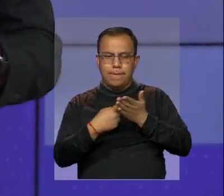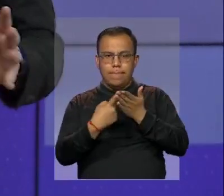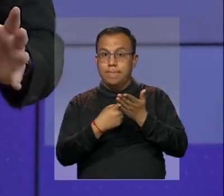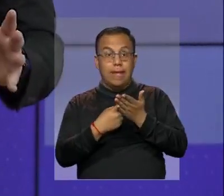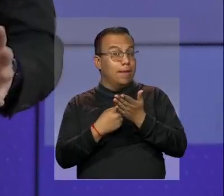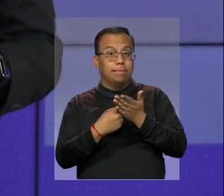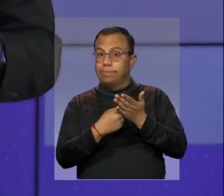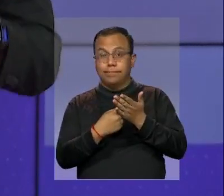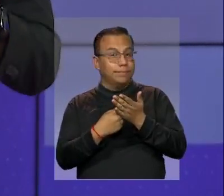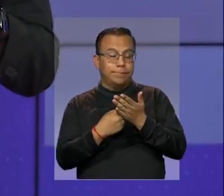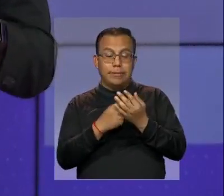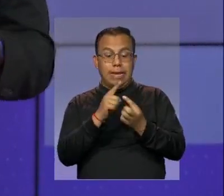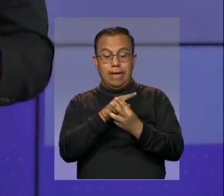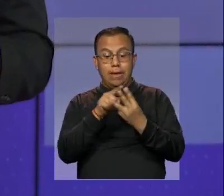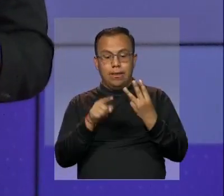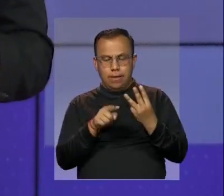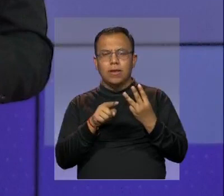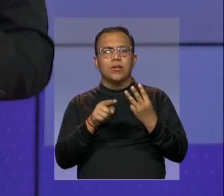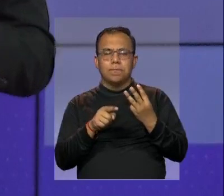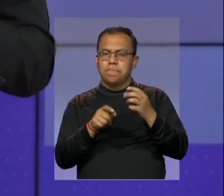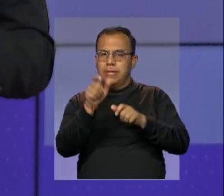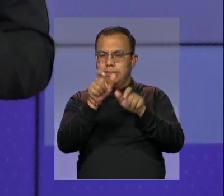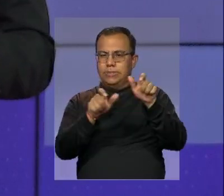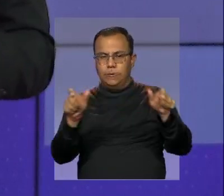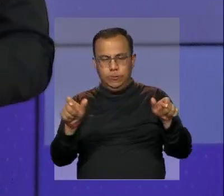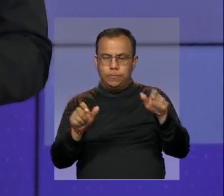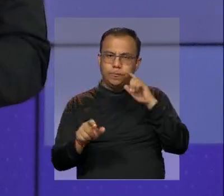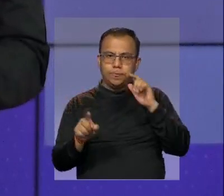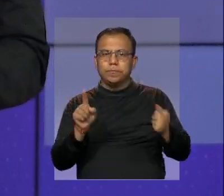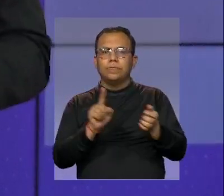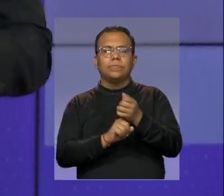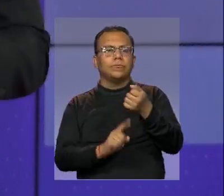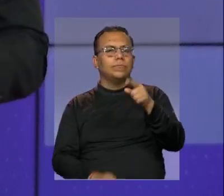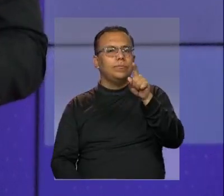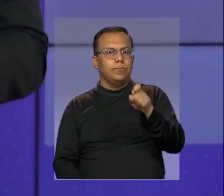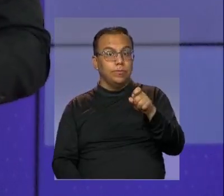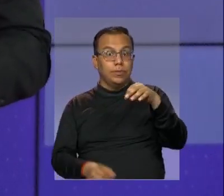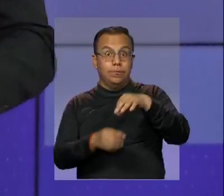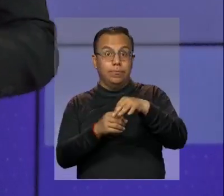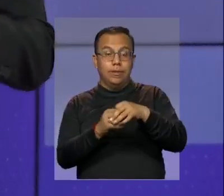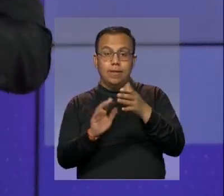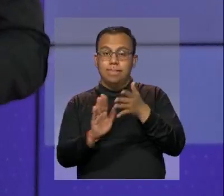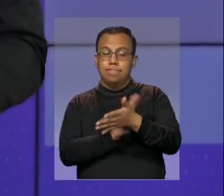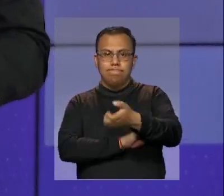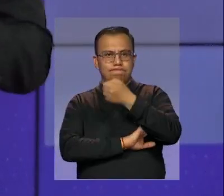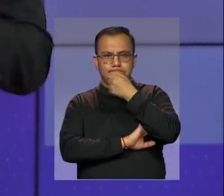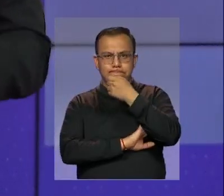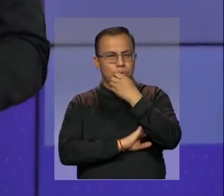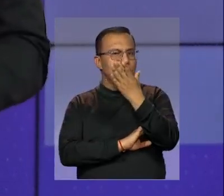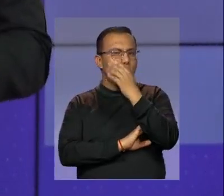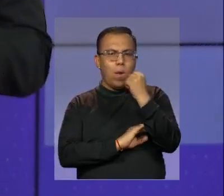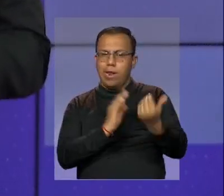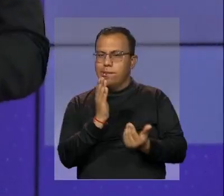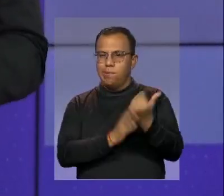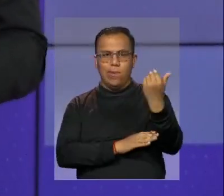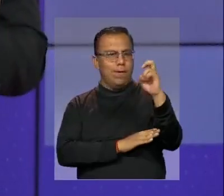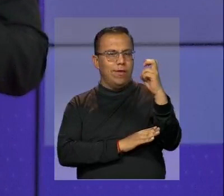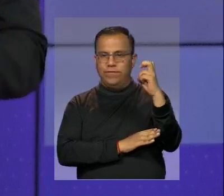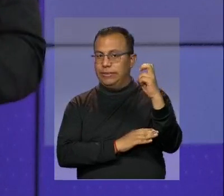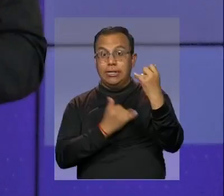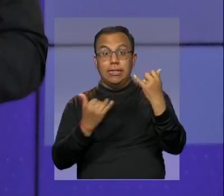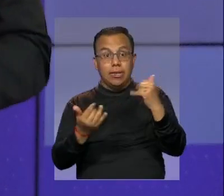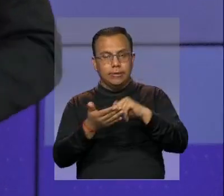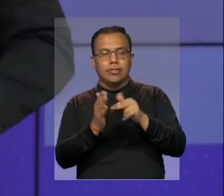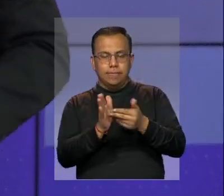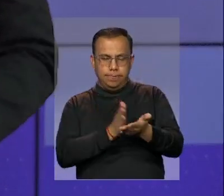ninguna de las ternadas por el presidente de la República logró llegar a los 16 votos. Es decir, la noticia es que no hay nueva fiscal de la República, sino